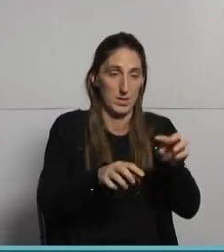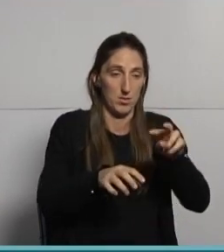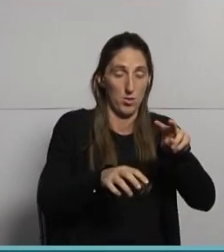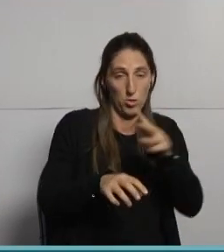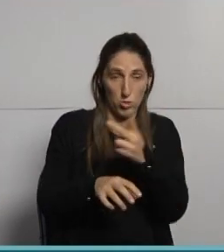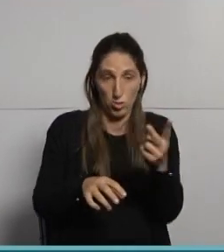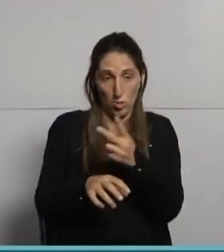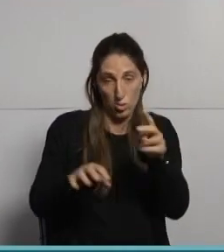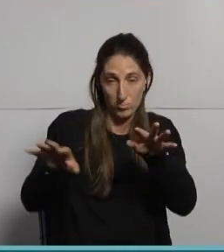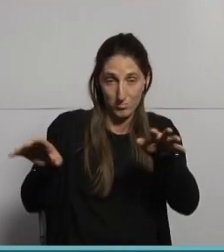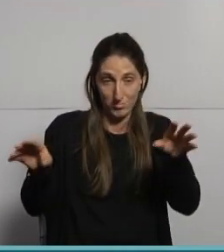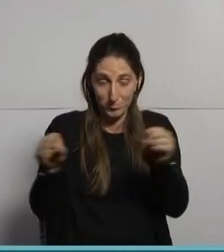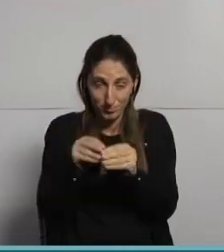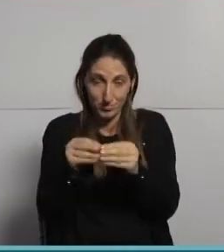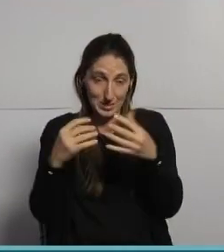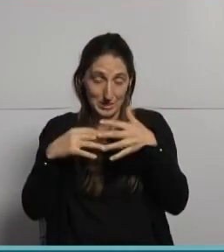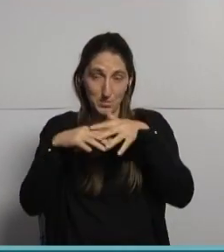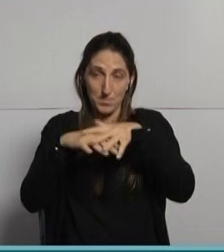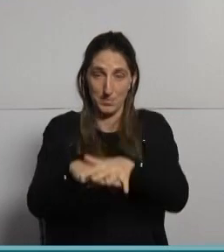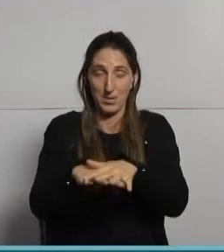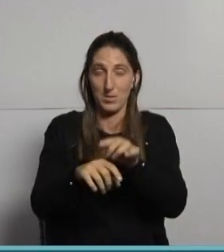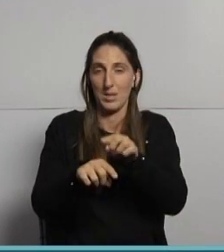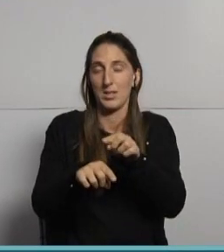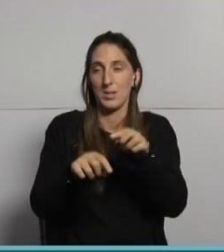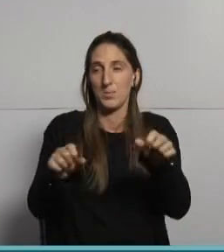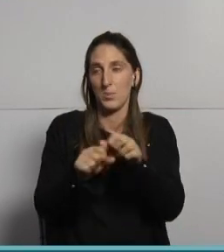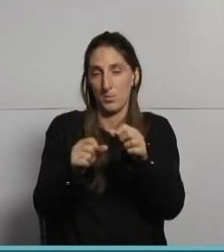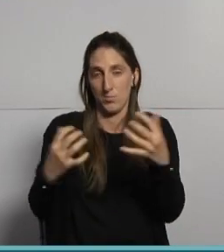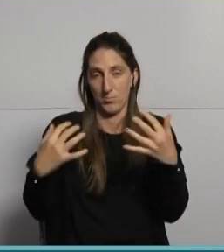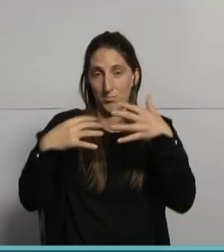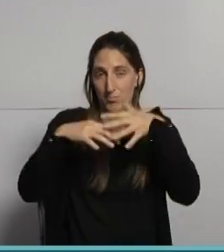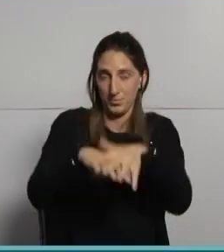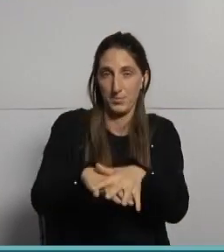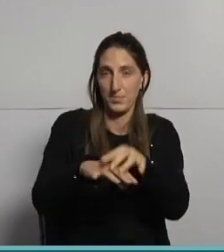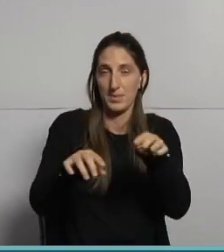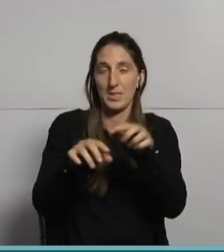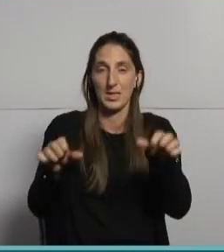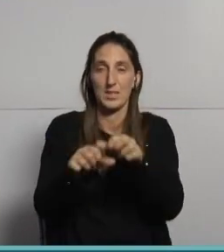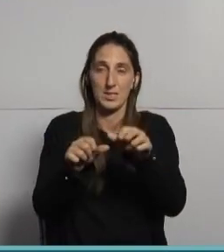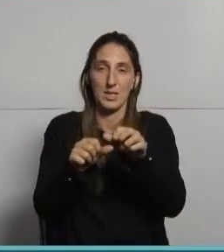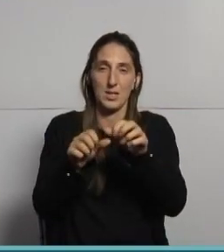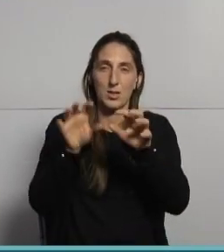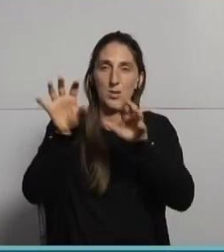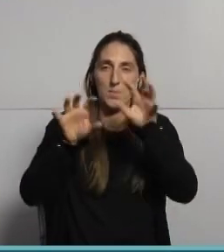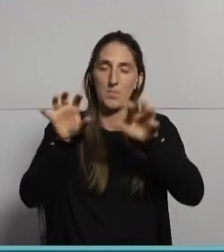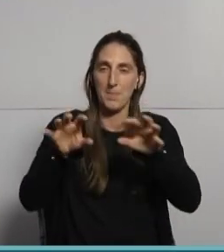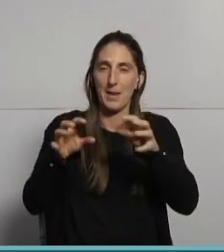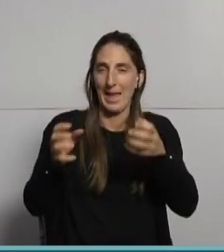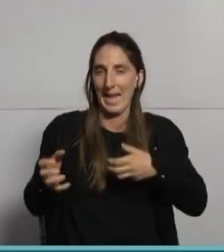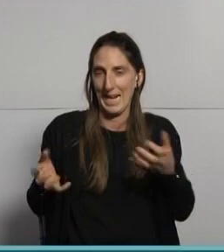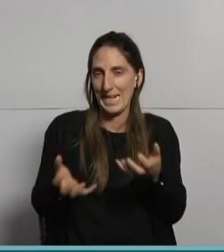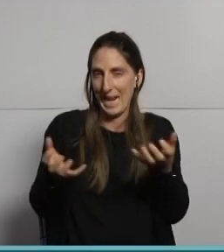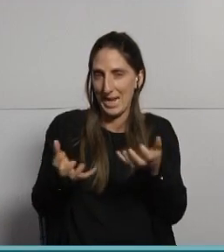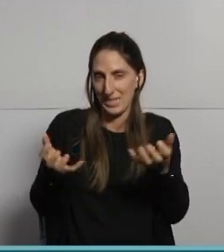descriptivo multifactorial con la de los determinantes, podemos combinarlas, cruzarlas y generar un mapa de calor, lo cual nos permite,